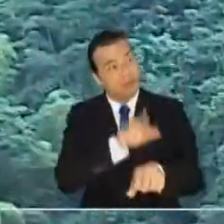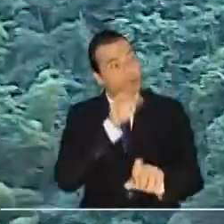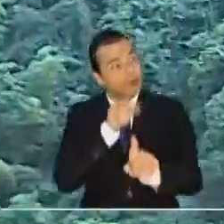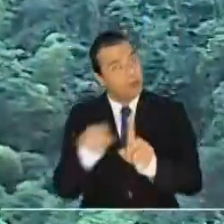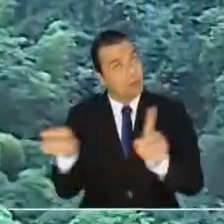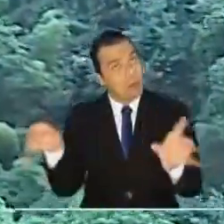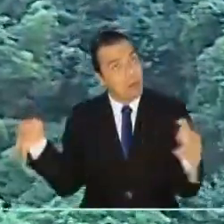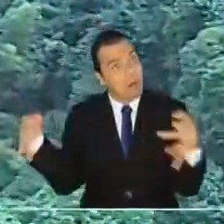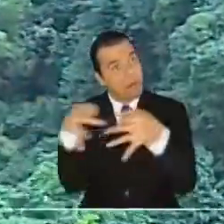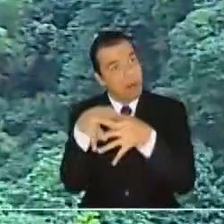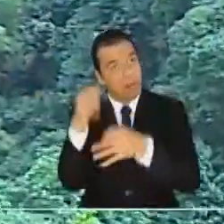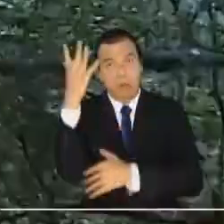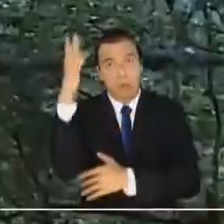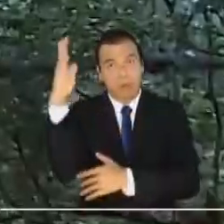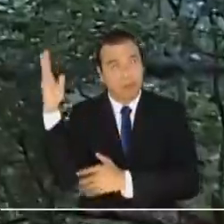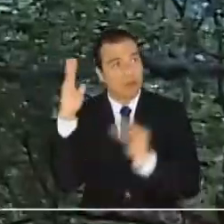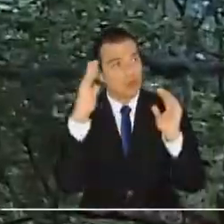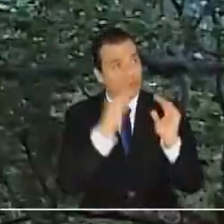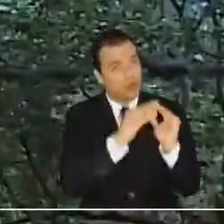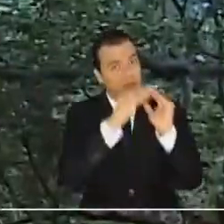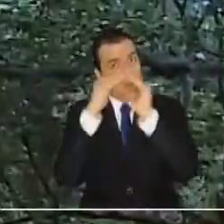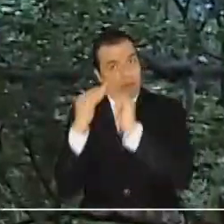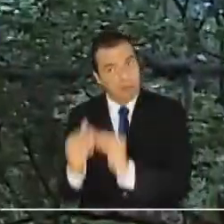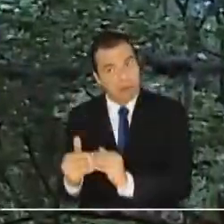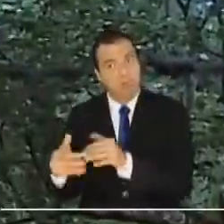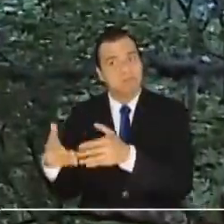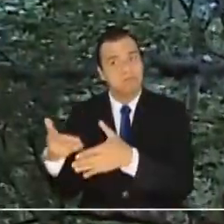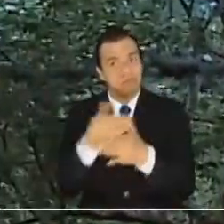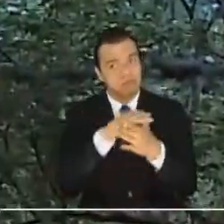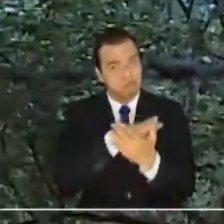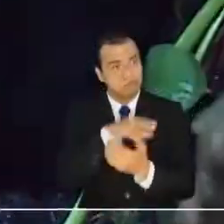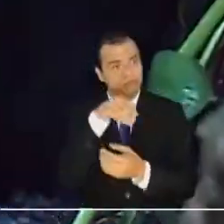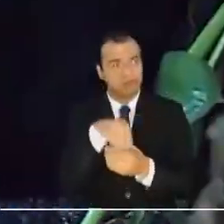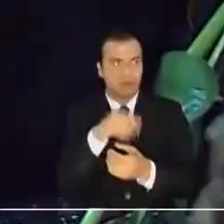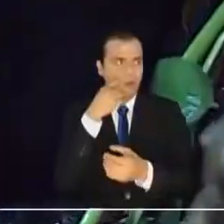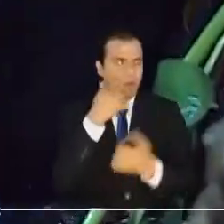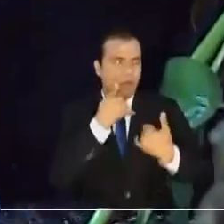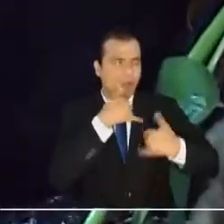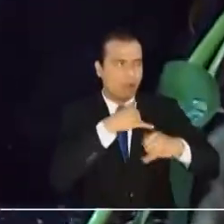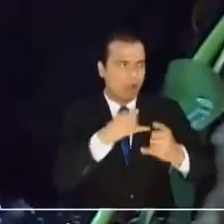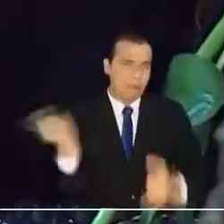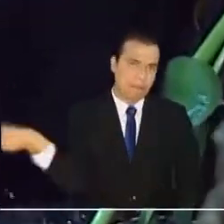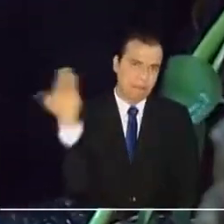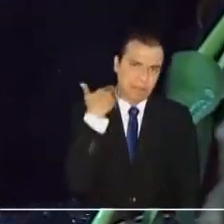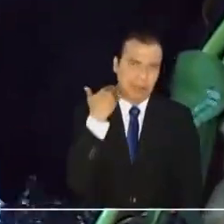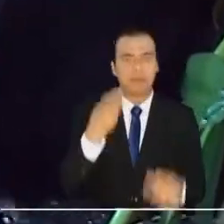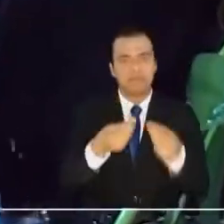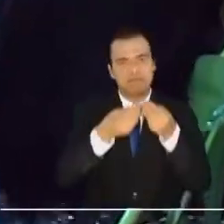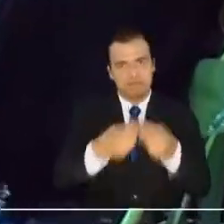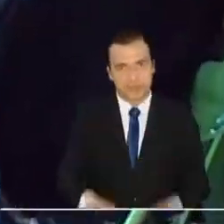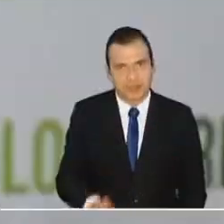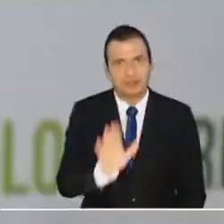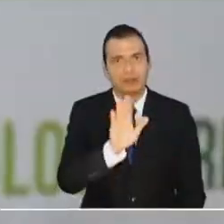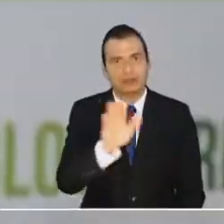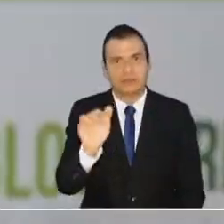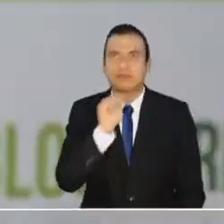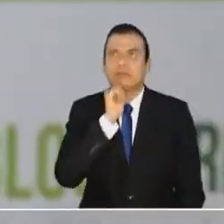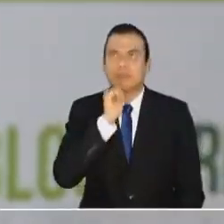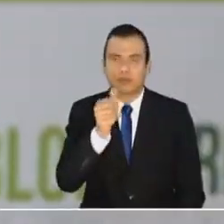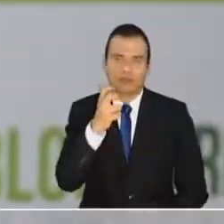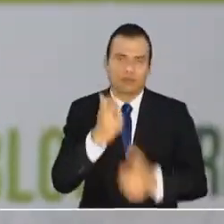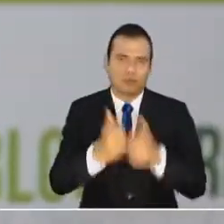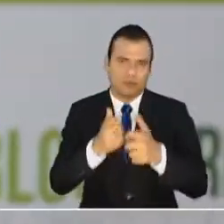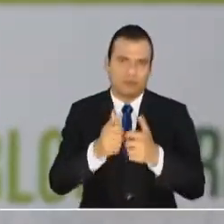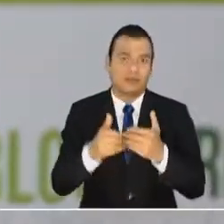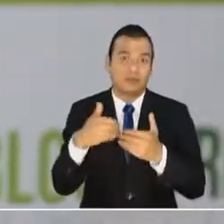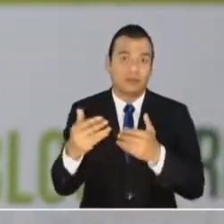y subdividirlos en los páramos, los están engañando, les van a generar es un problema, no solo con la autoridad ambiental, sino a